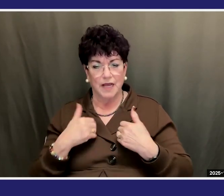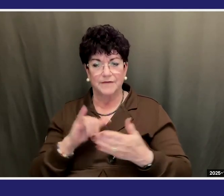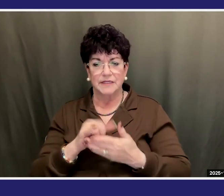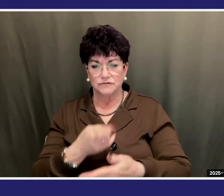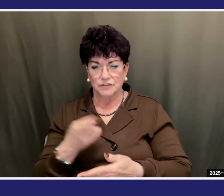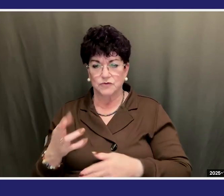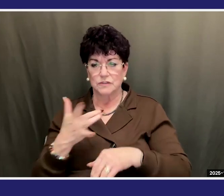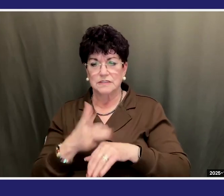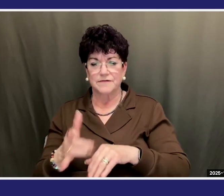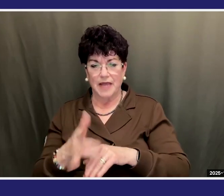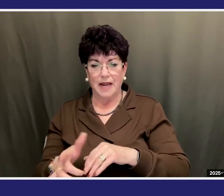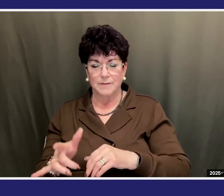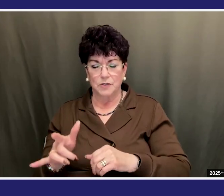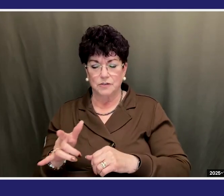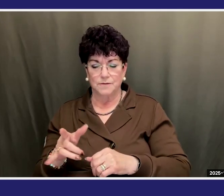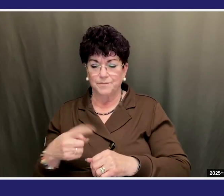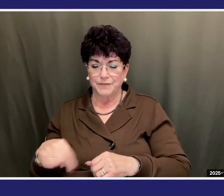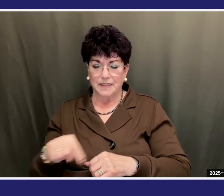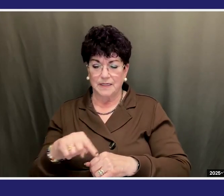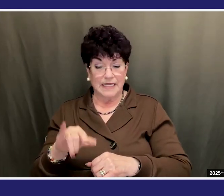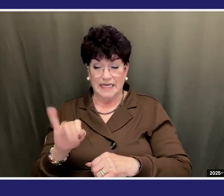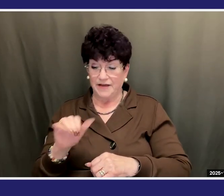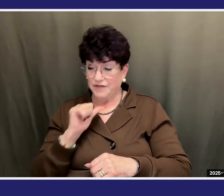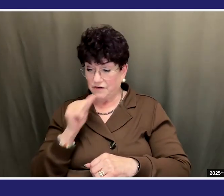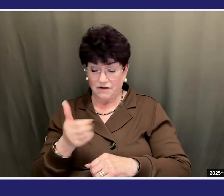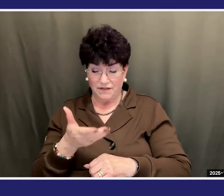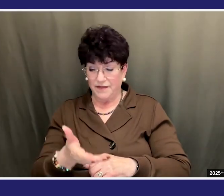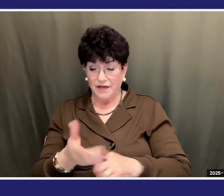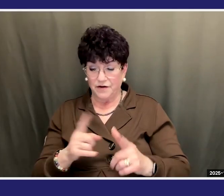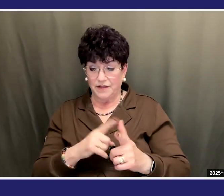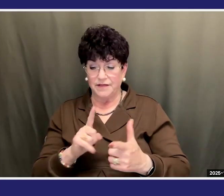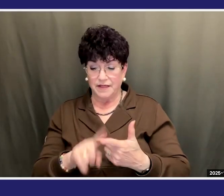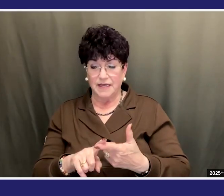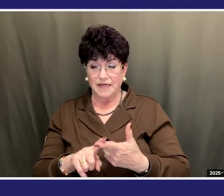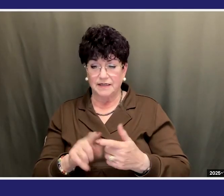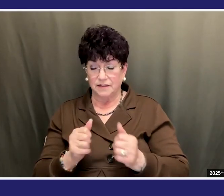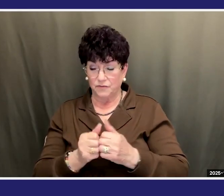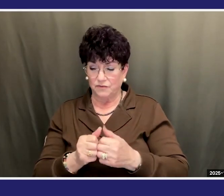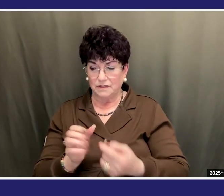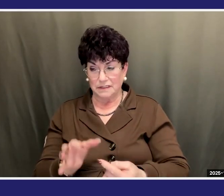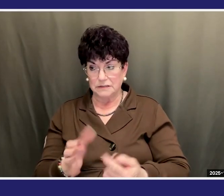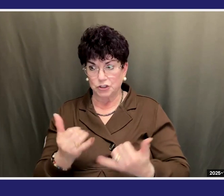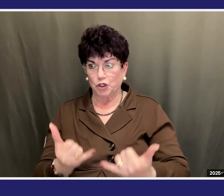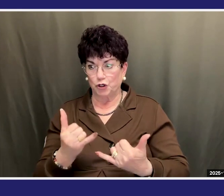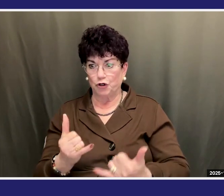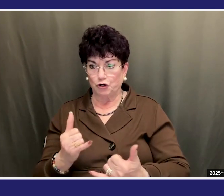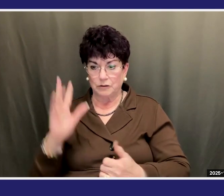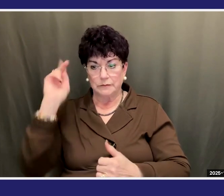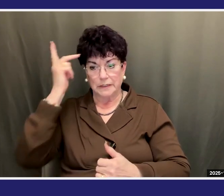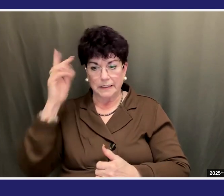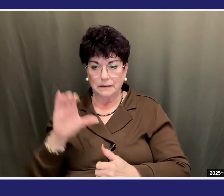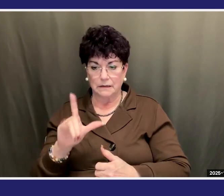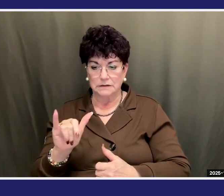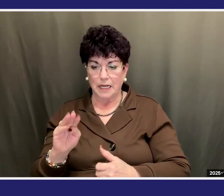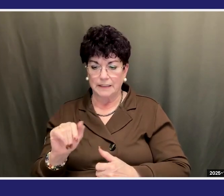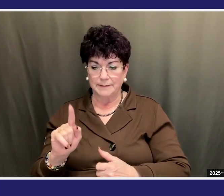recursos, especialmente con el clima político que nos estamos afrontando. Existen personas tan